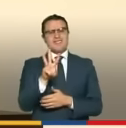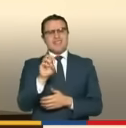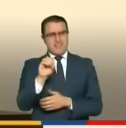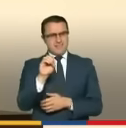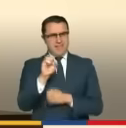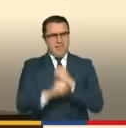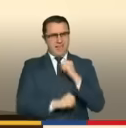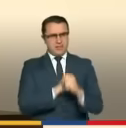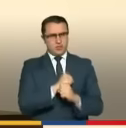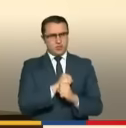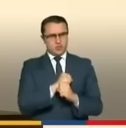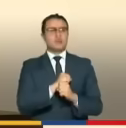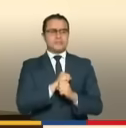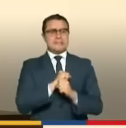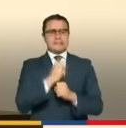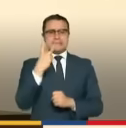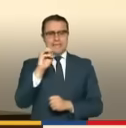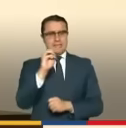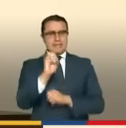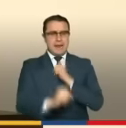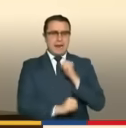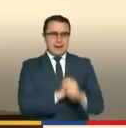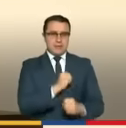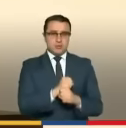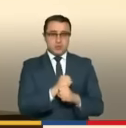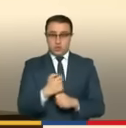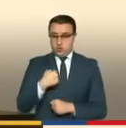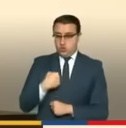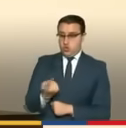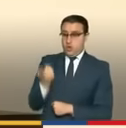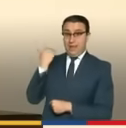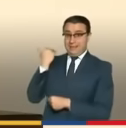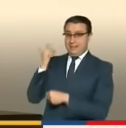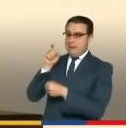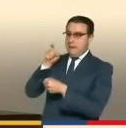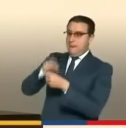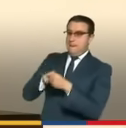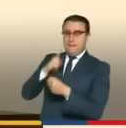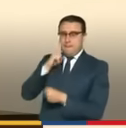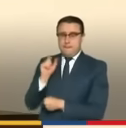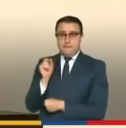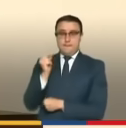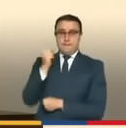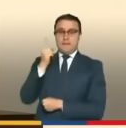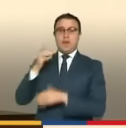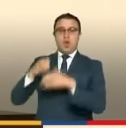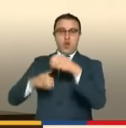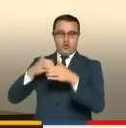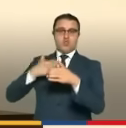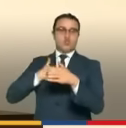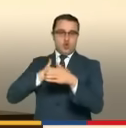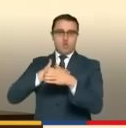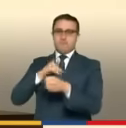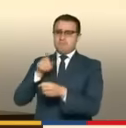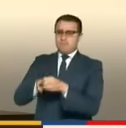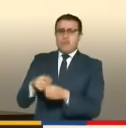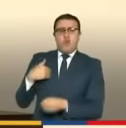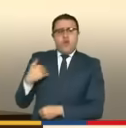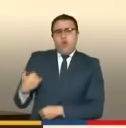30 años exactamente, yo era por primera vez congresista, representante a la Cámara,